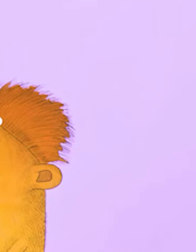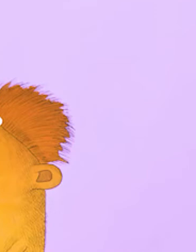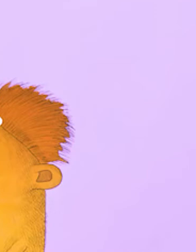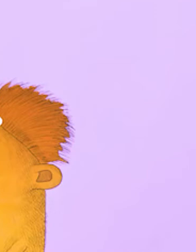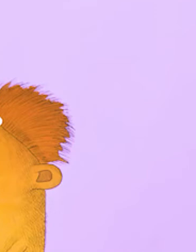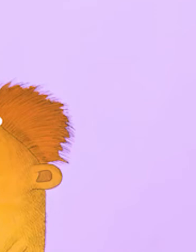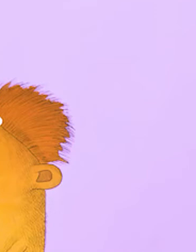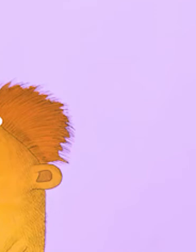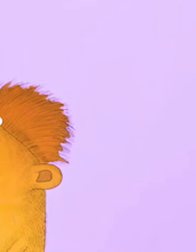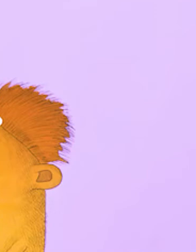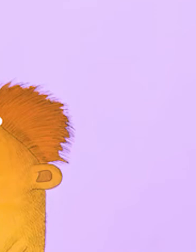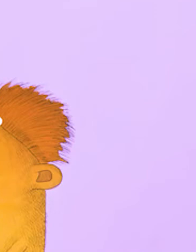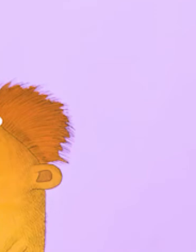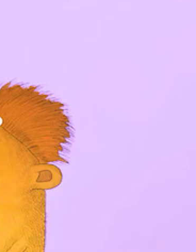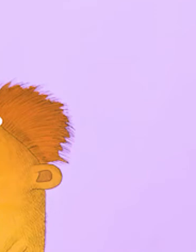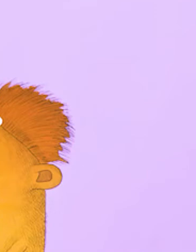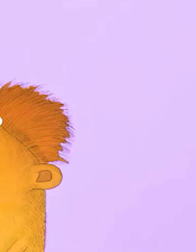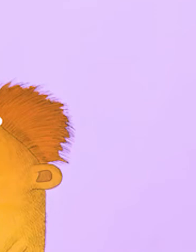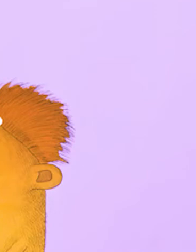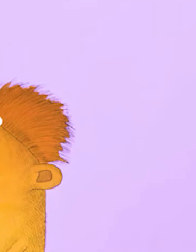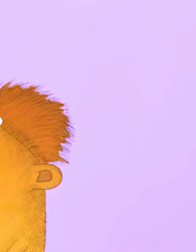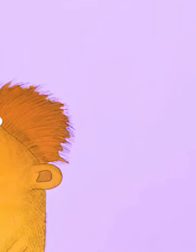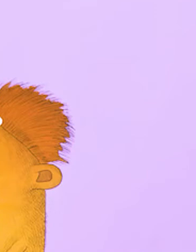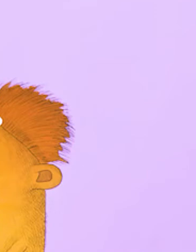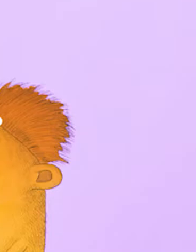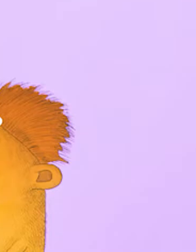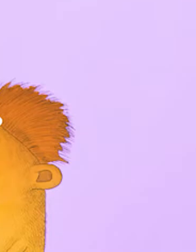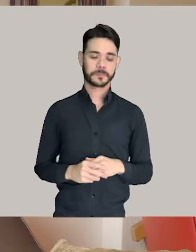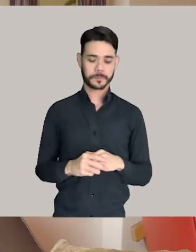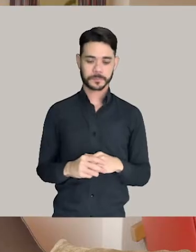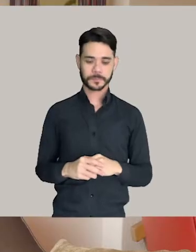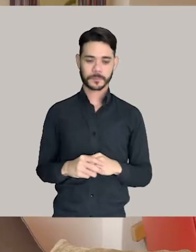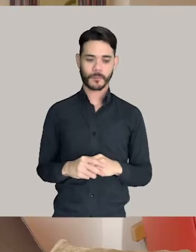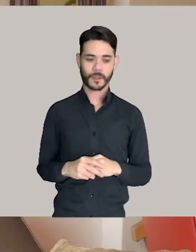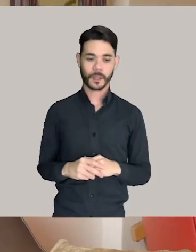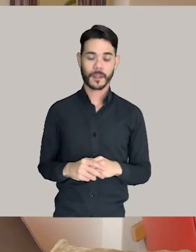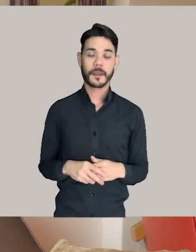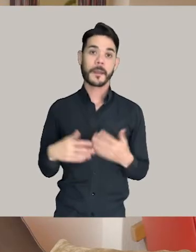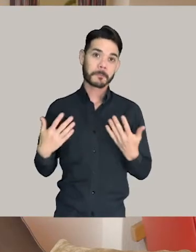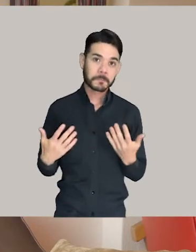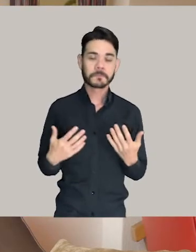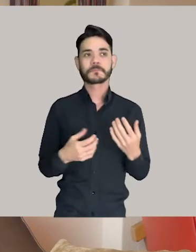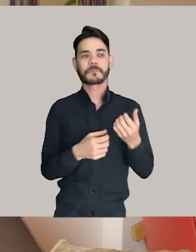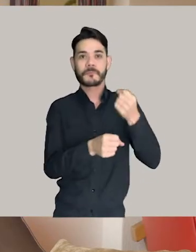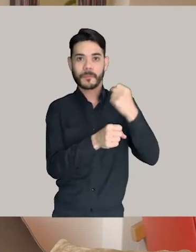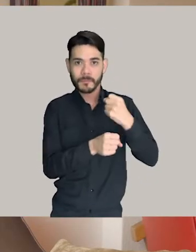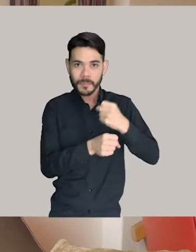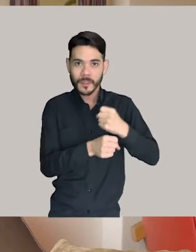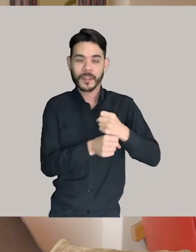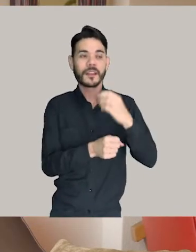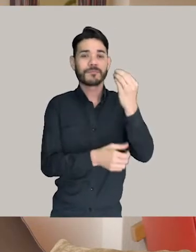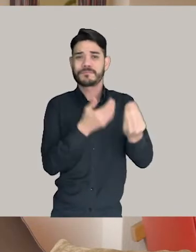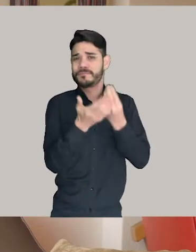secreto estuviera jugando con los juguetes que había dentro de la caja. El trabajo, el resultado es